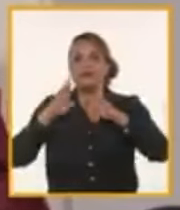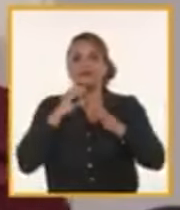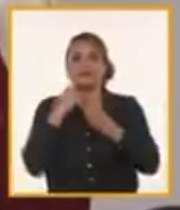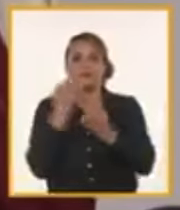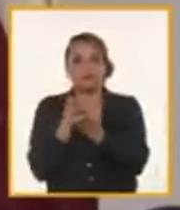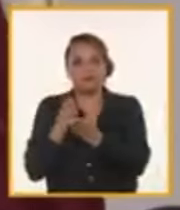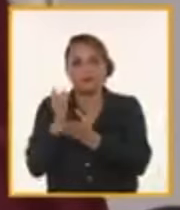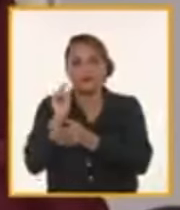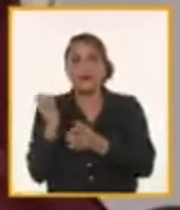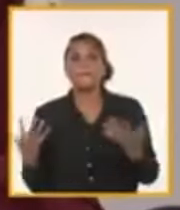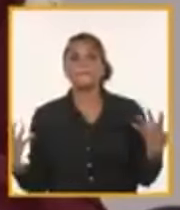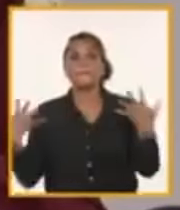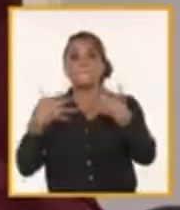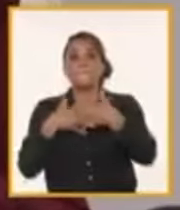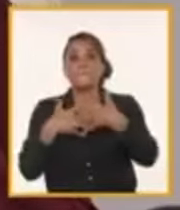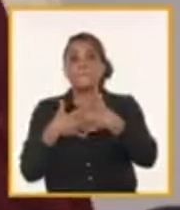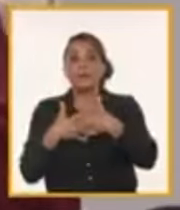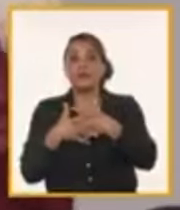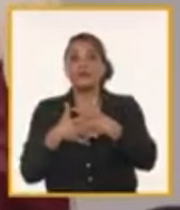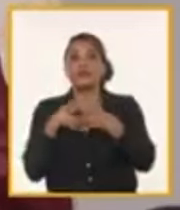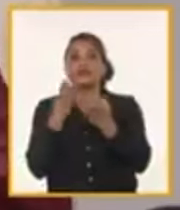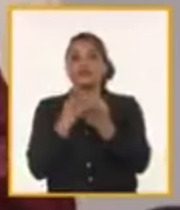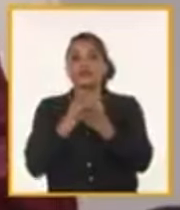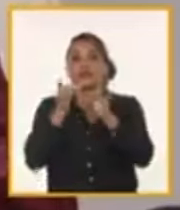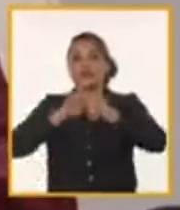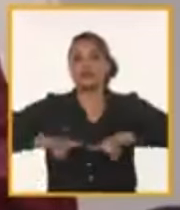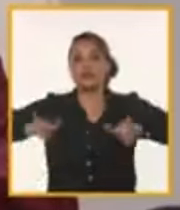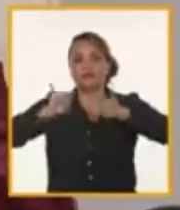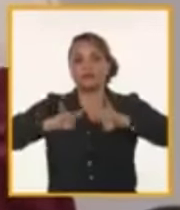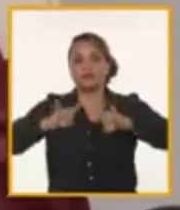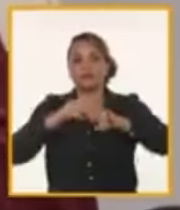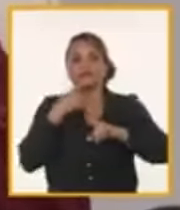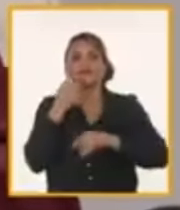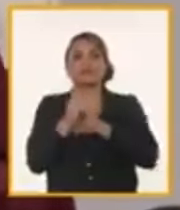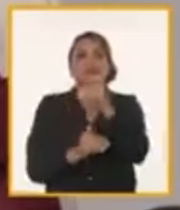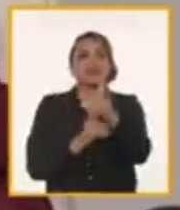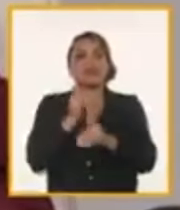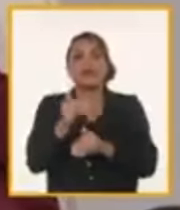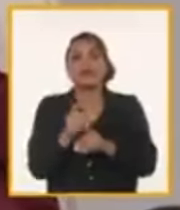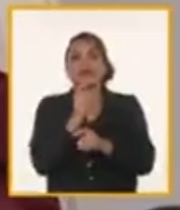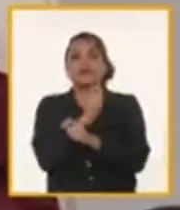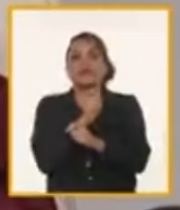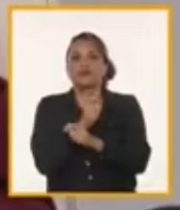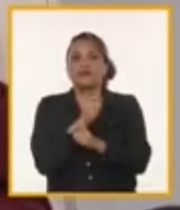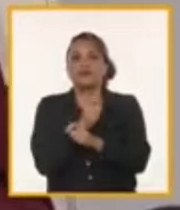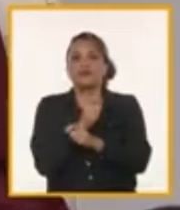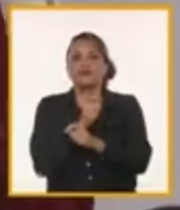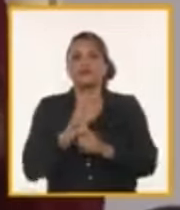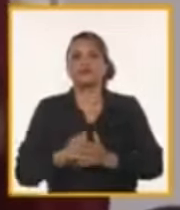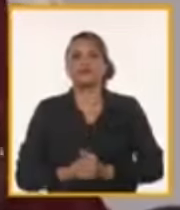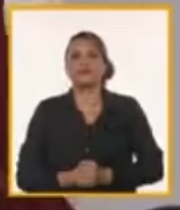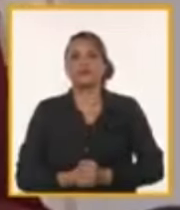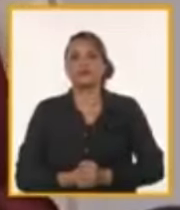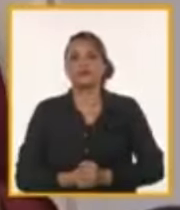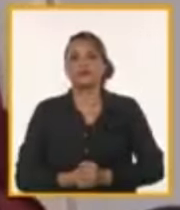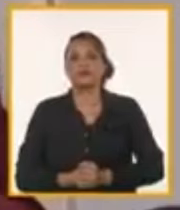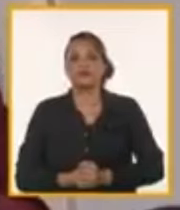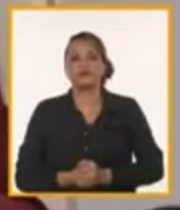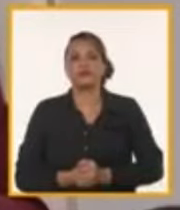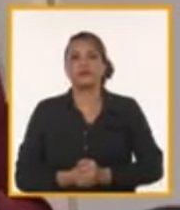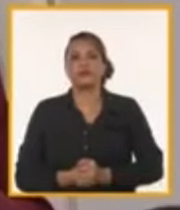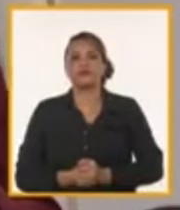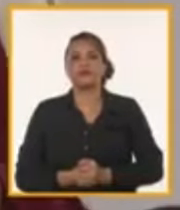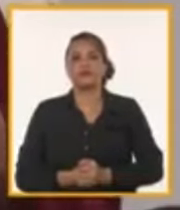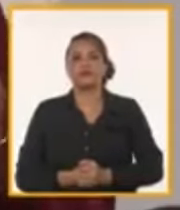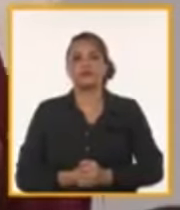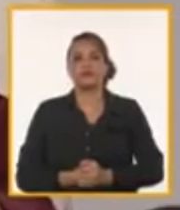ese vínculo de nuestros estudiantes universitarios en su proceso de formación no es cuando concluya desde el propio proceso